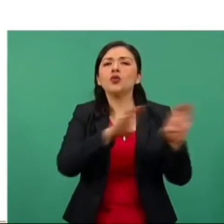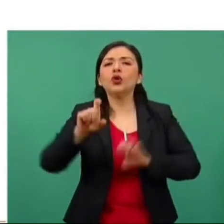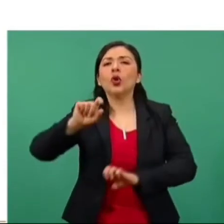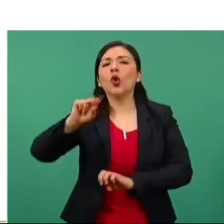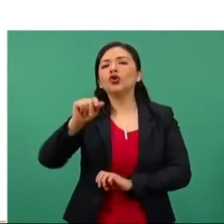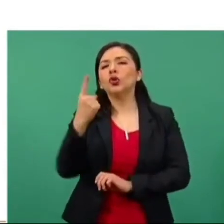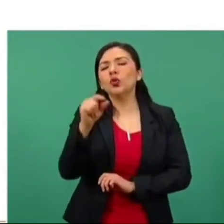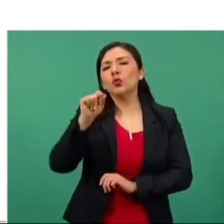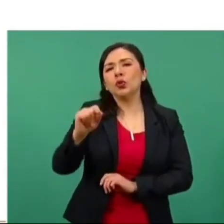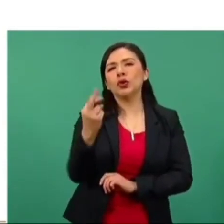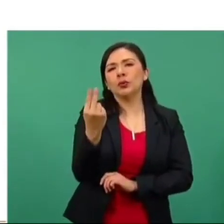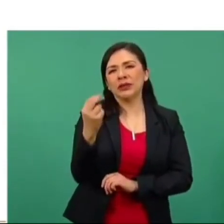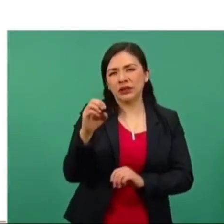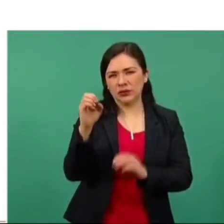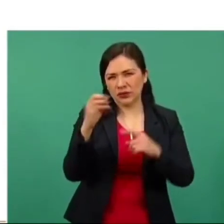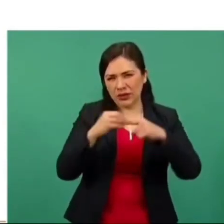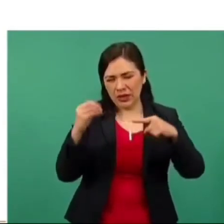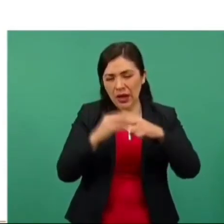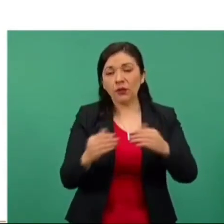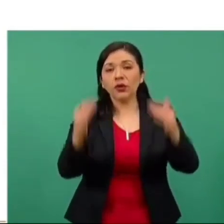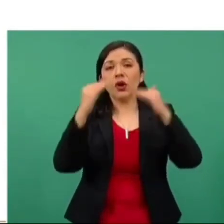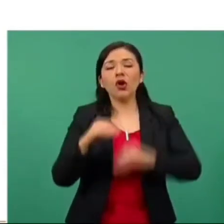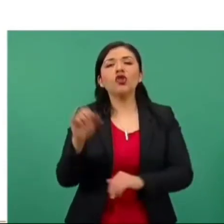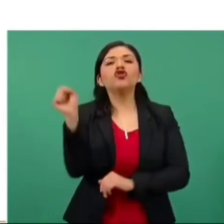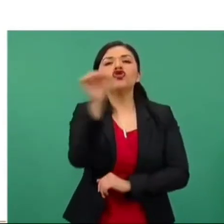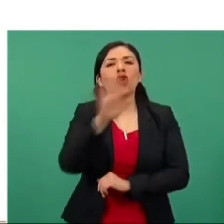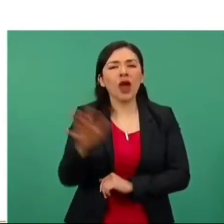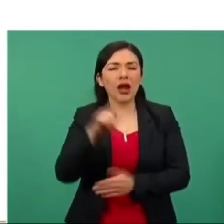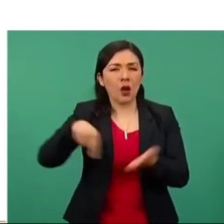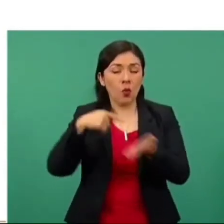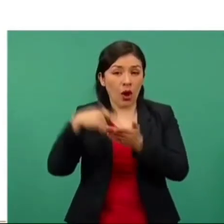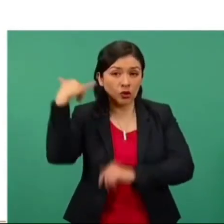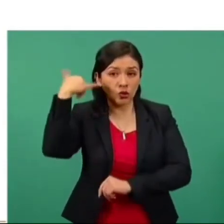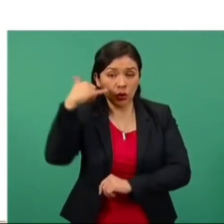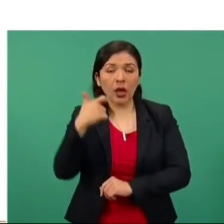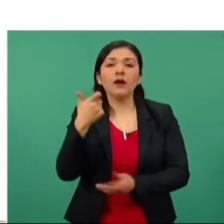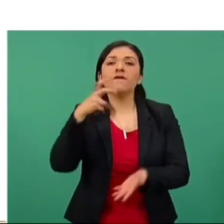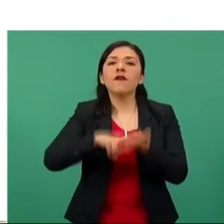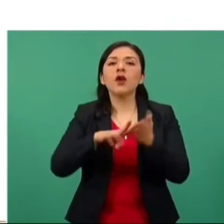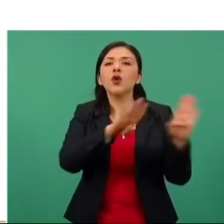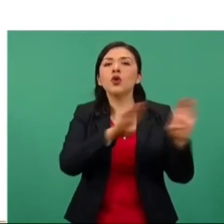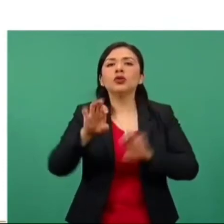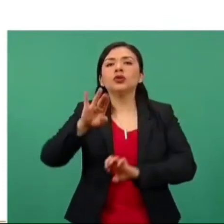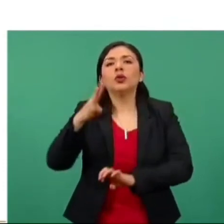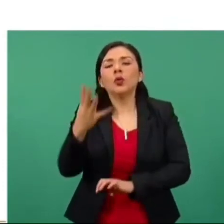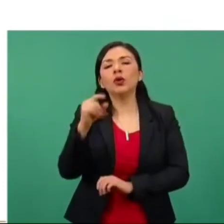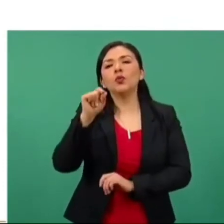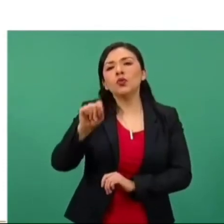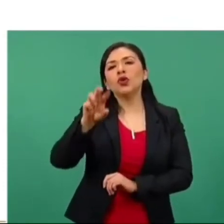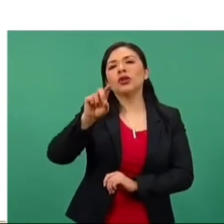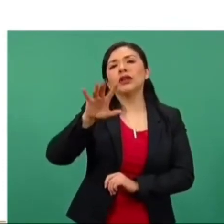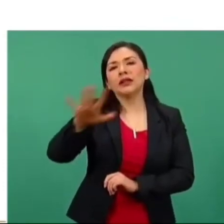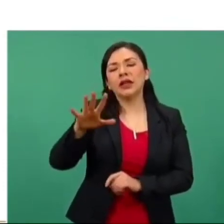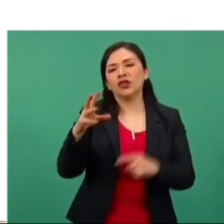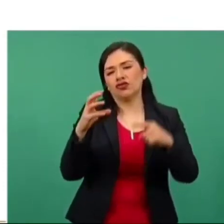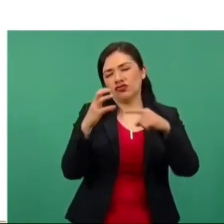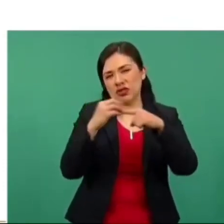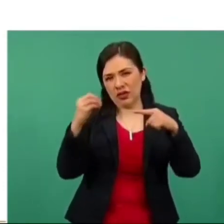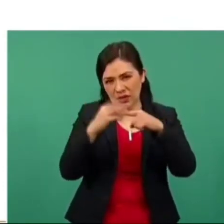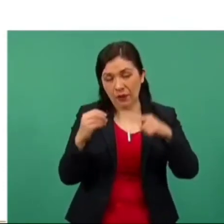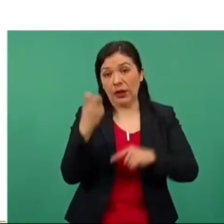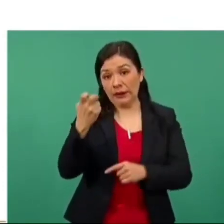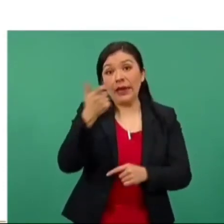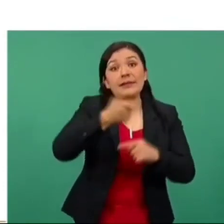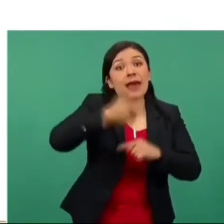pesos con veinticinco centavos. Y Soriana Hiper en Mérida, Yucatán, novecientos cincuenta y cuatro pesos con treinta y cinco centavos.